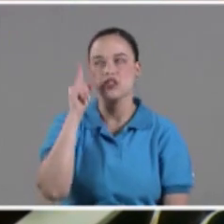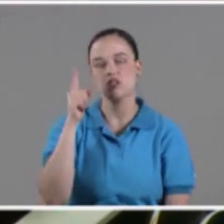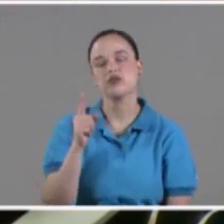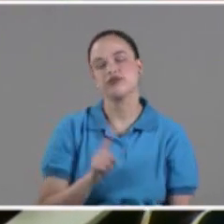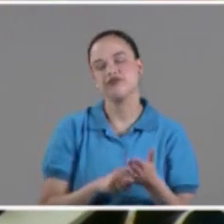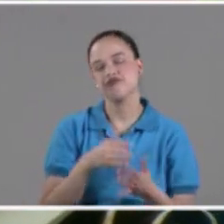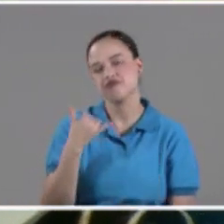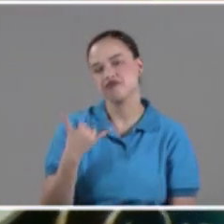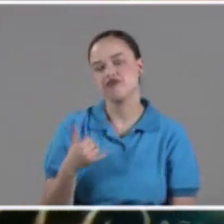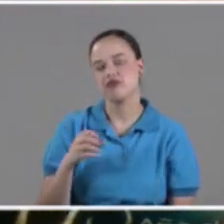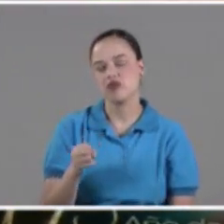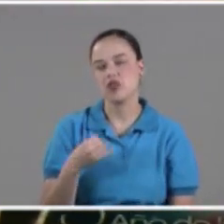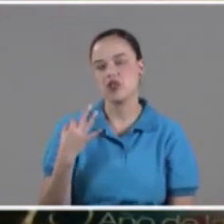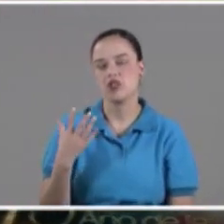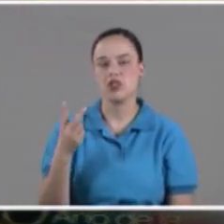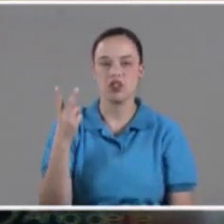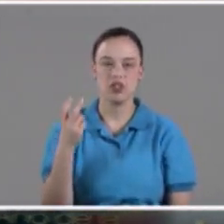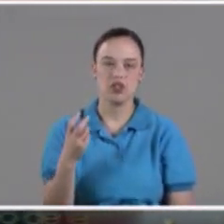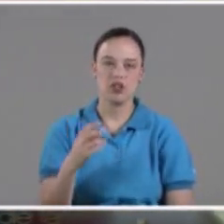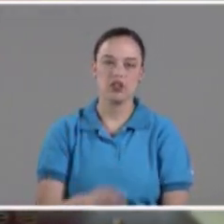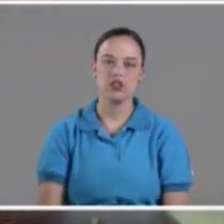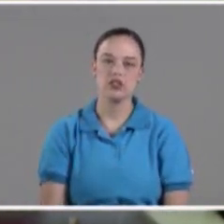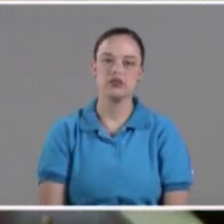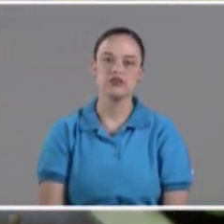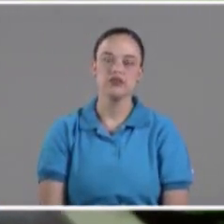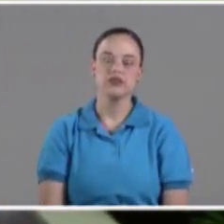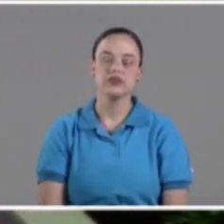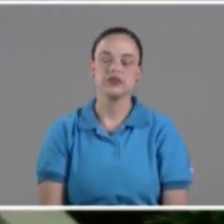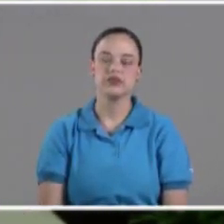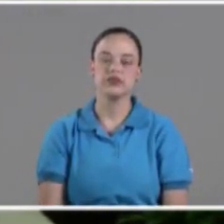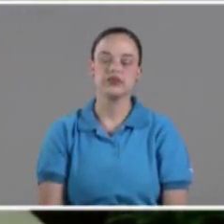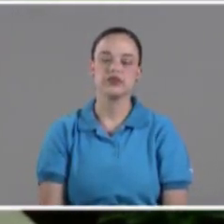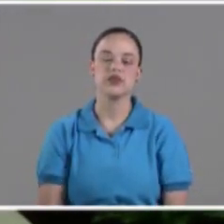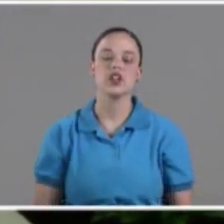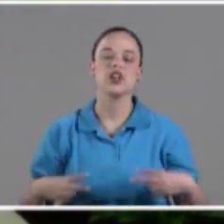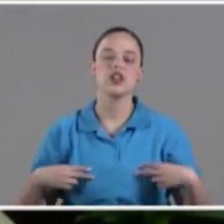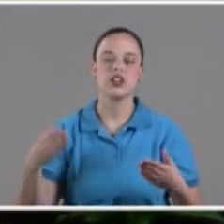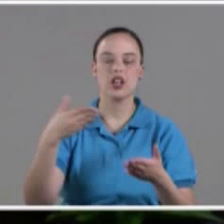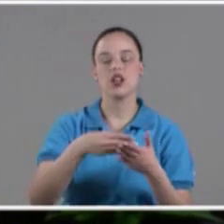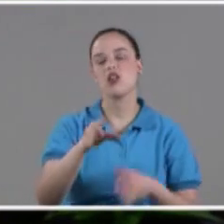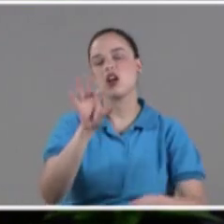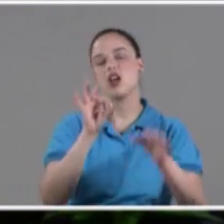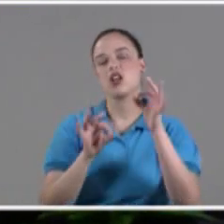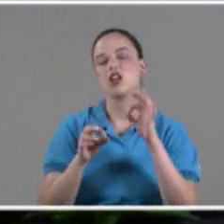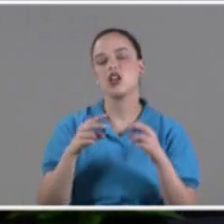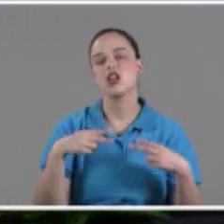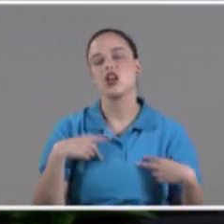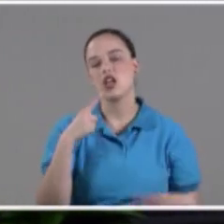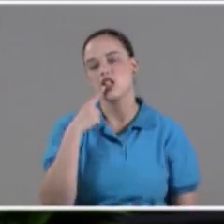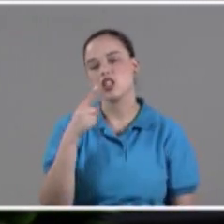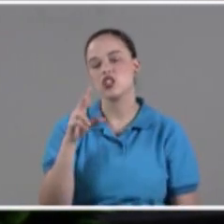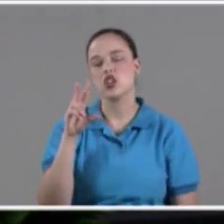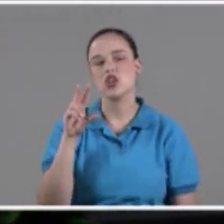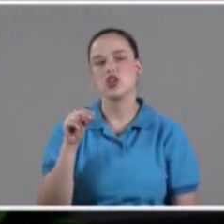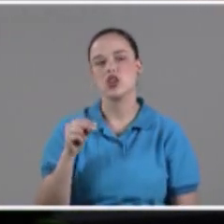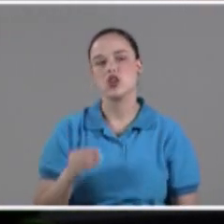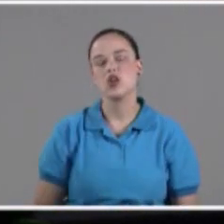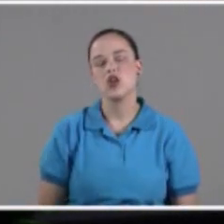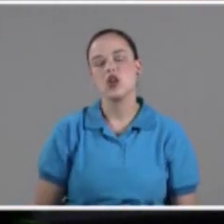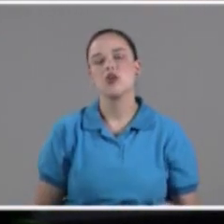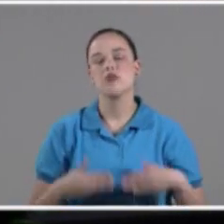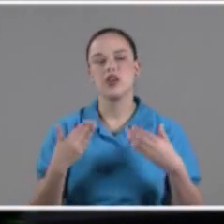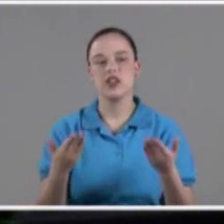pero cuántas veces Alguien ha llegado y ha dicho no me dé factura para no pagar